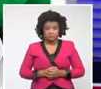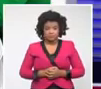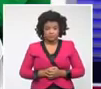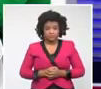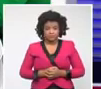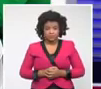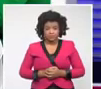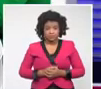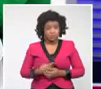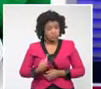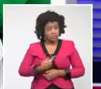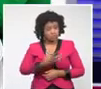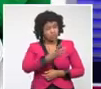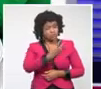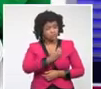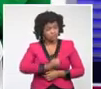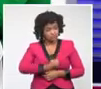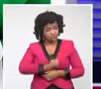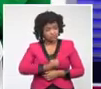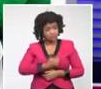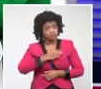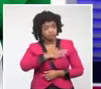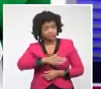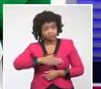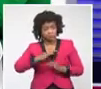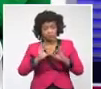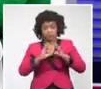Nuestras condolencias a familiares y amistades.